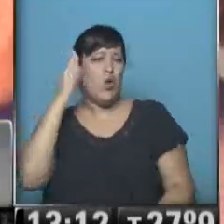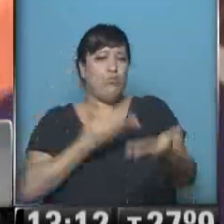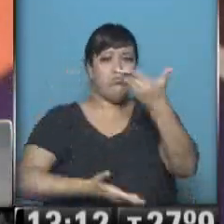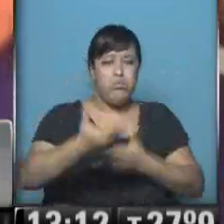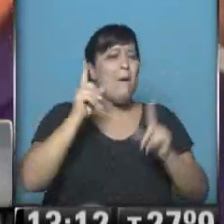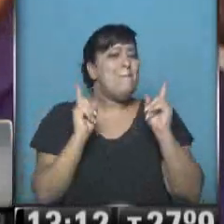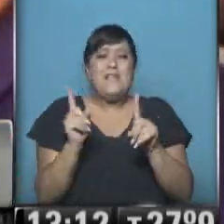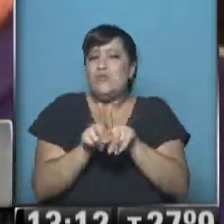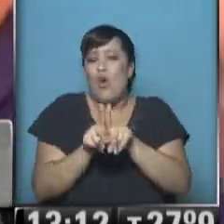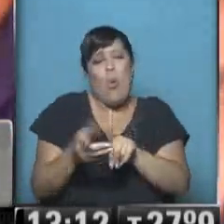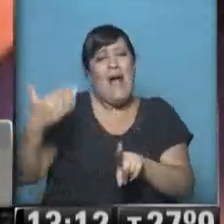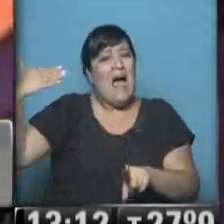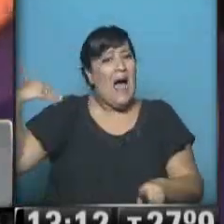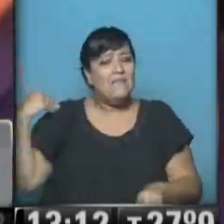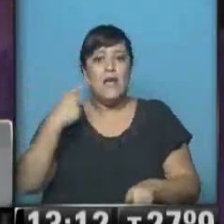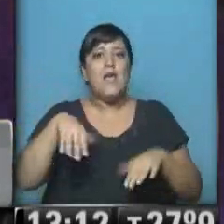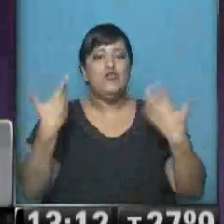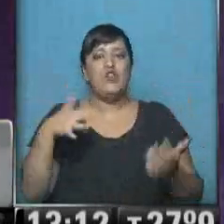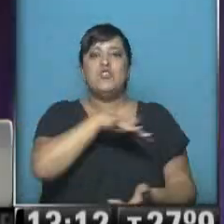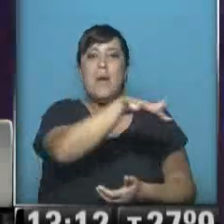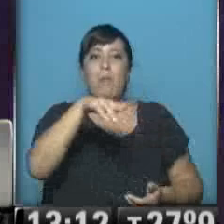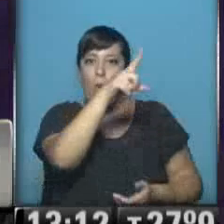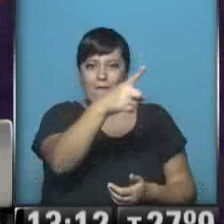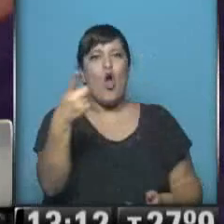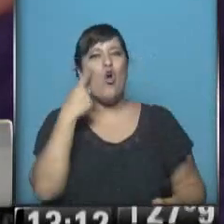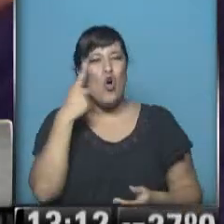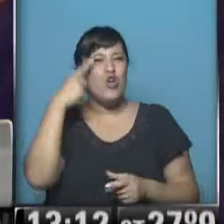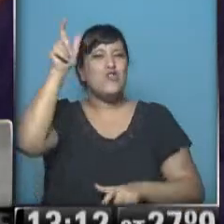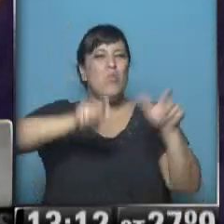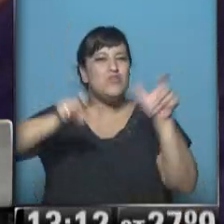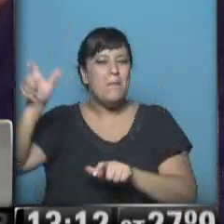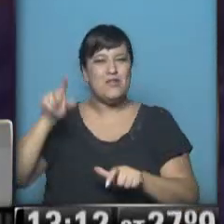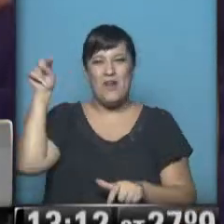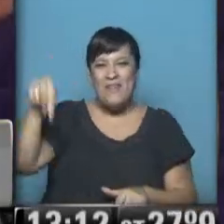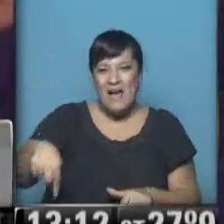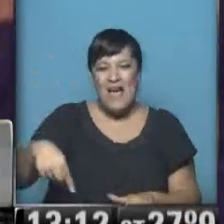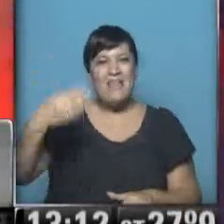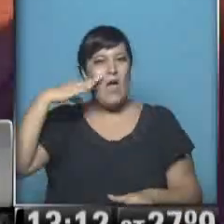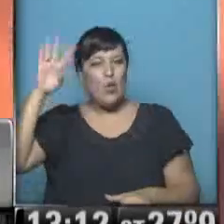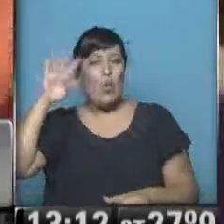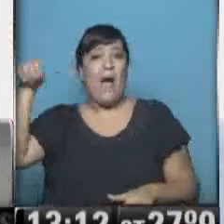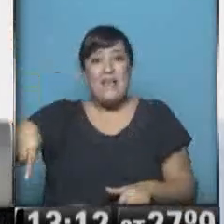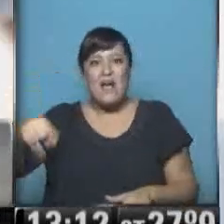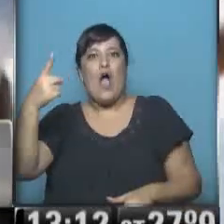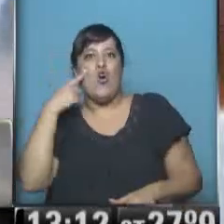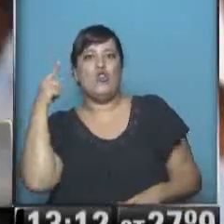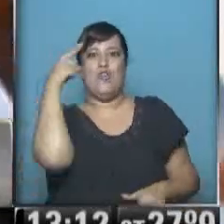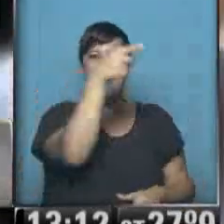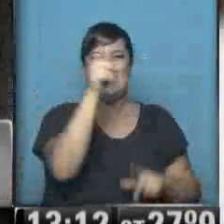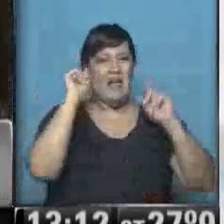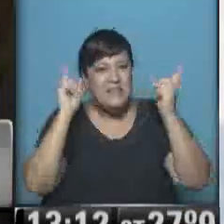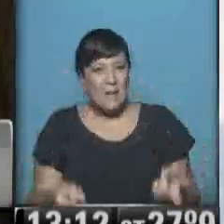como era antes, el pueblo de allí va a conocer mucha gente de aquí y los de allá van a conocer este país